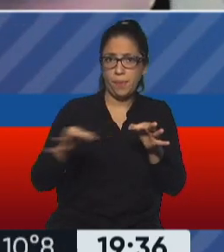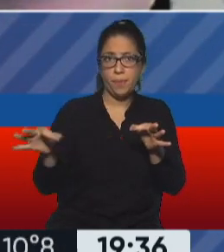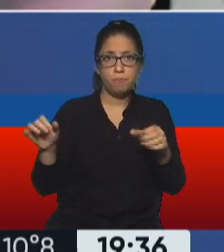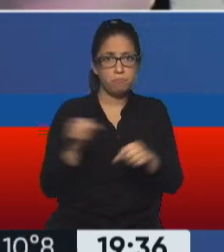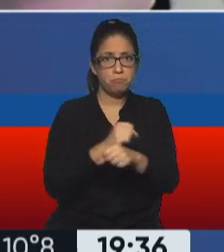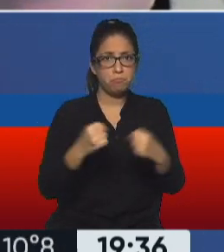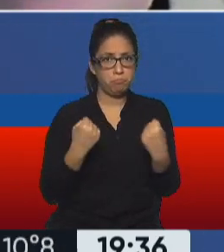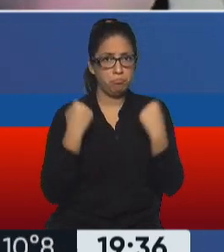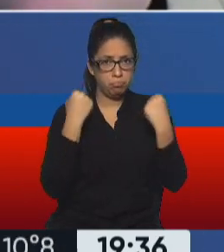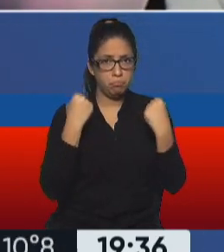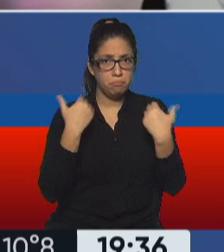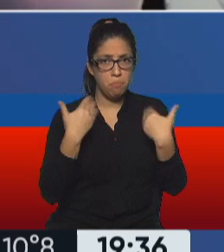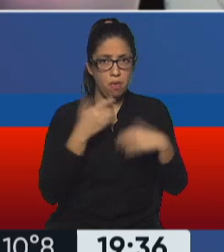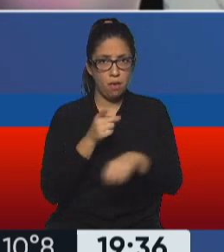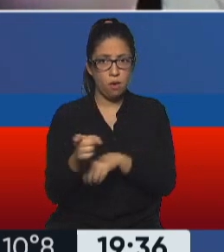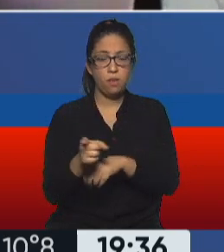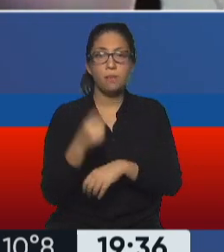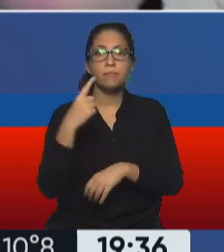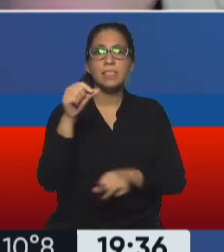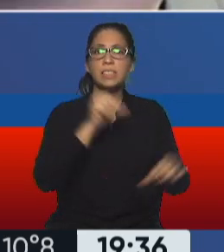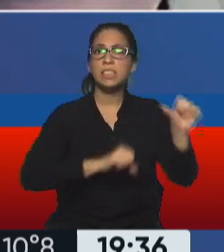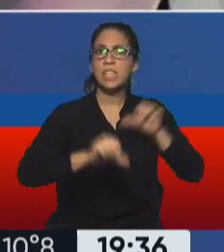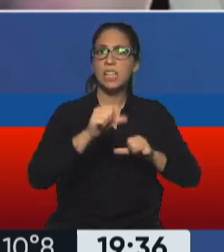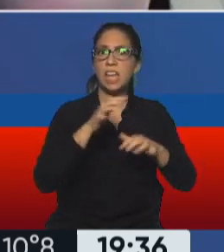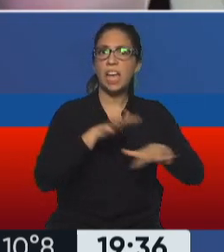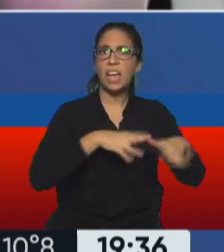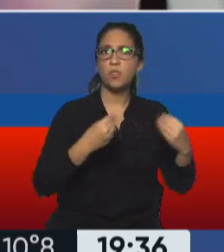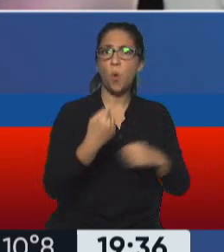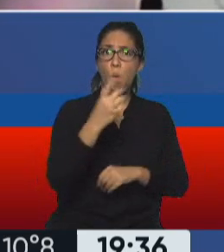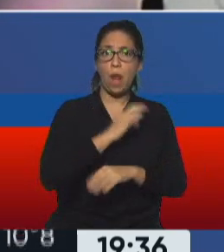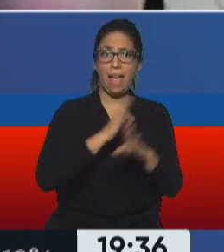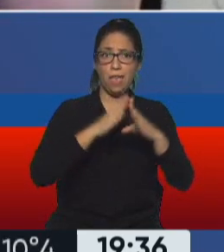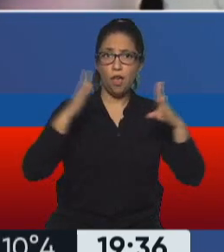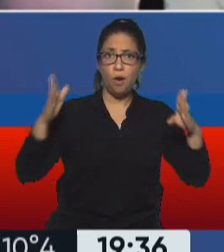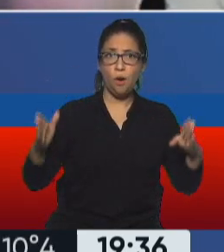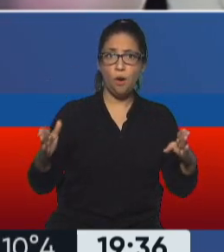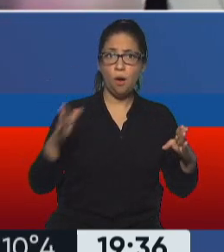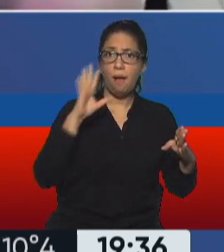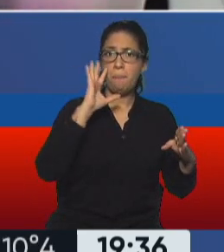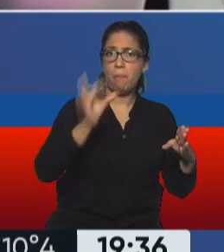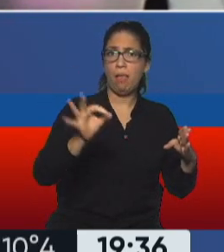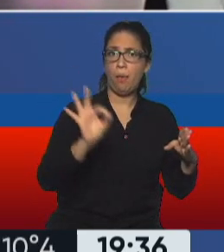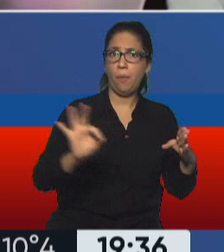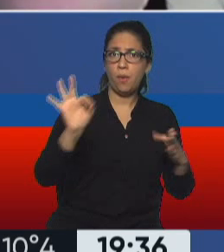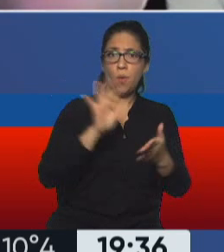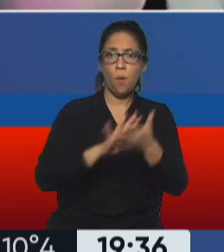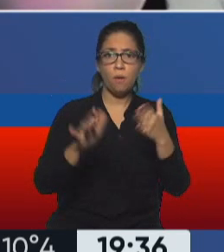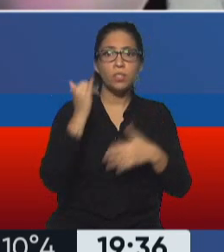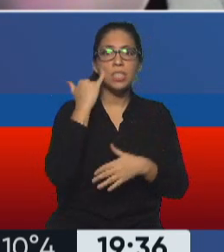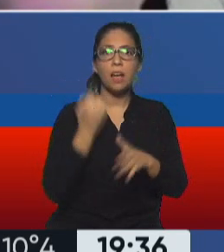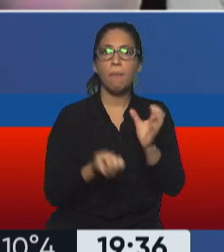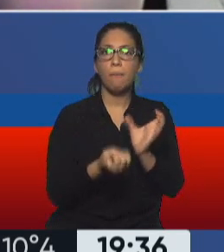entender que lo que ha hecho la ciencia es una maravilla, que en menos de un año de haber conocido un virus ya se